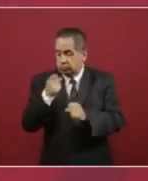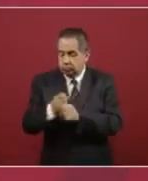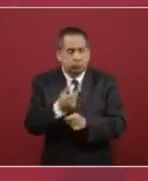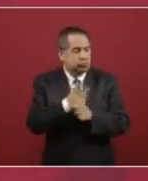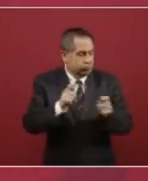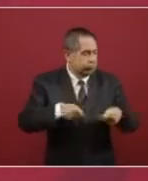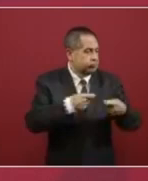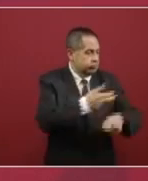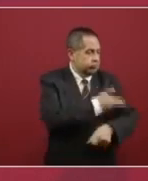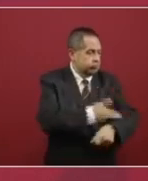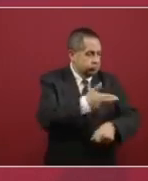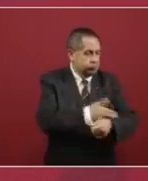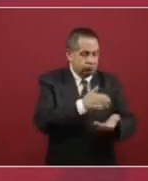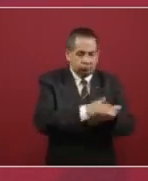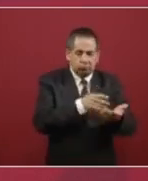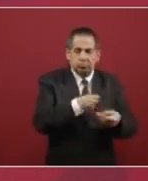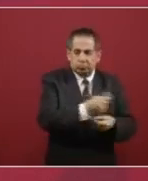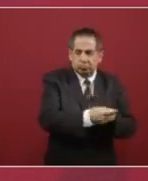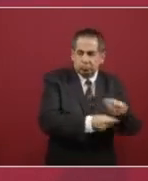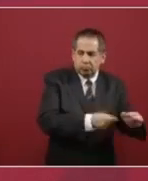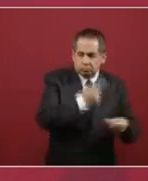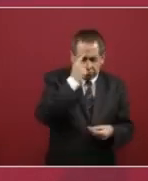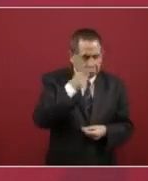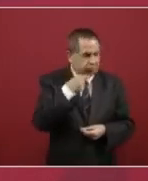los trámites para la